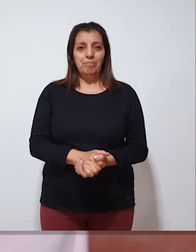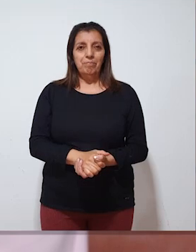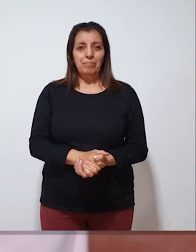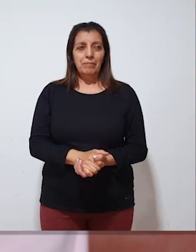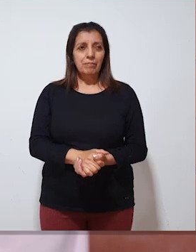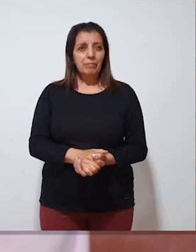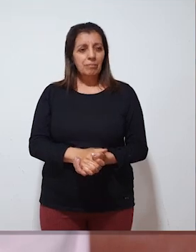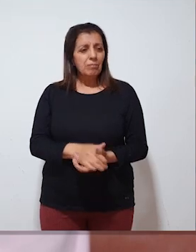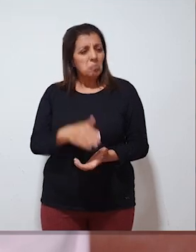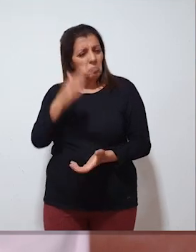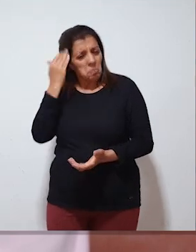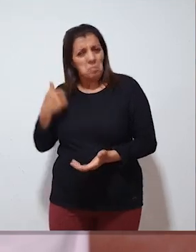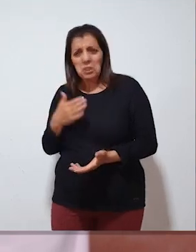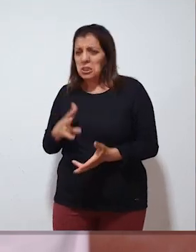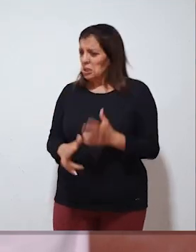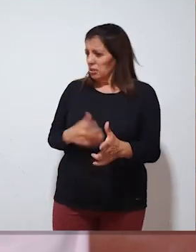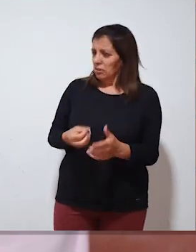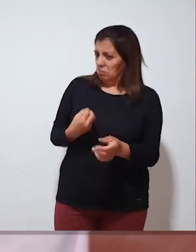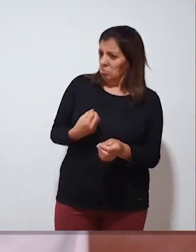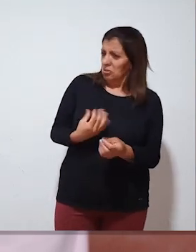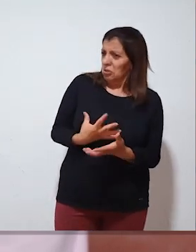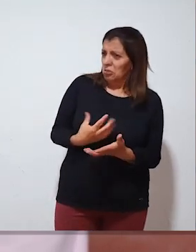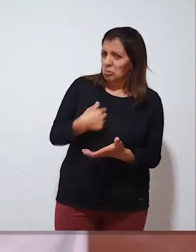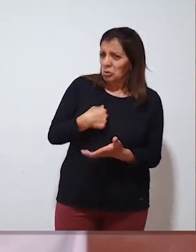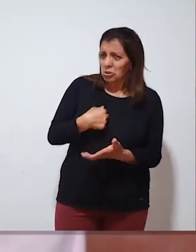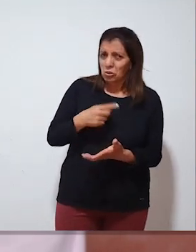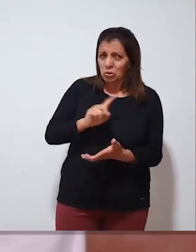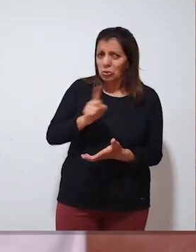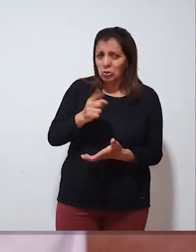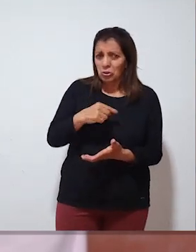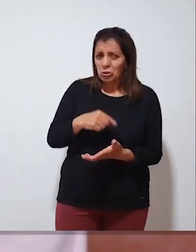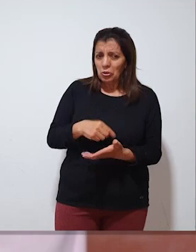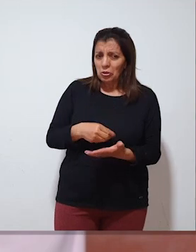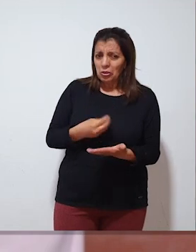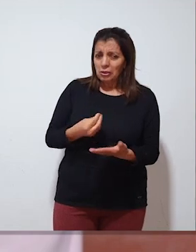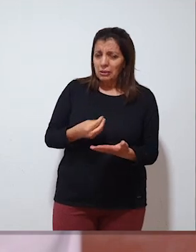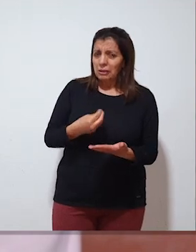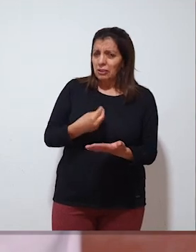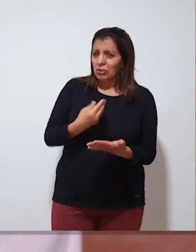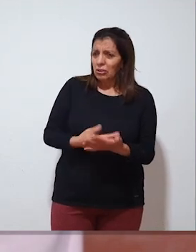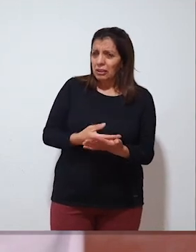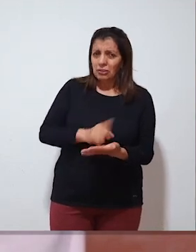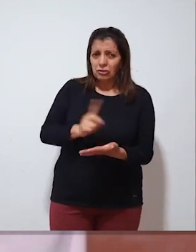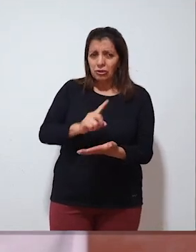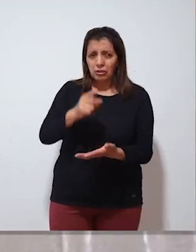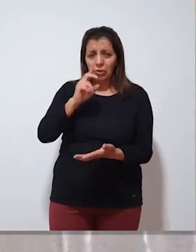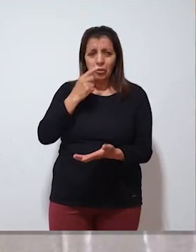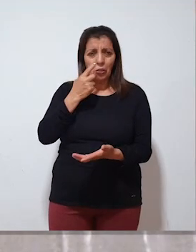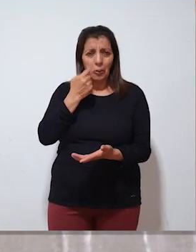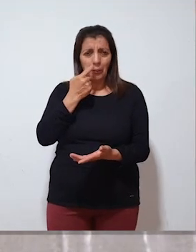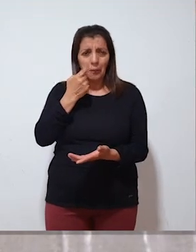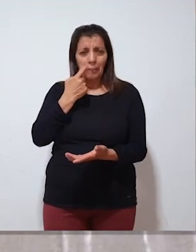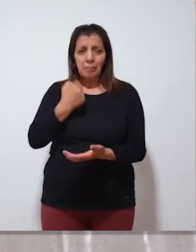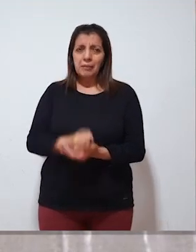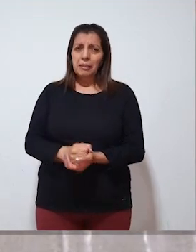María dijo al ángel: ¿cómo puede ser eso si yo no tengo relaciones con ningún hombre? El ángel